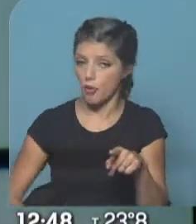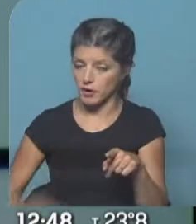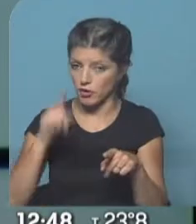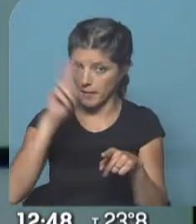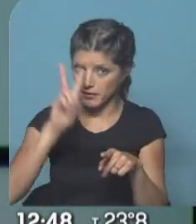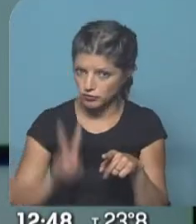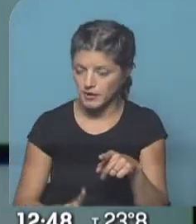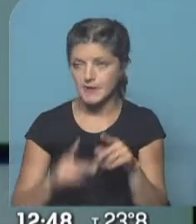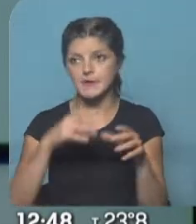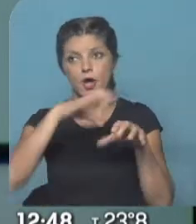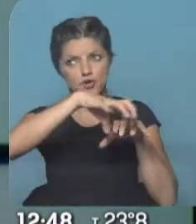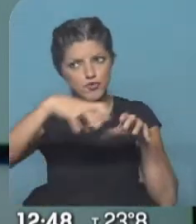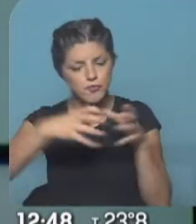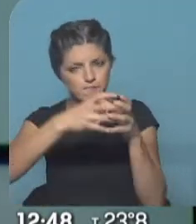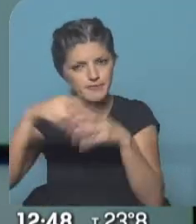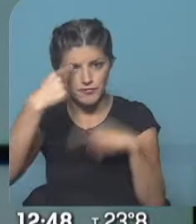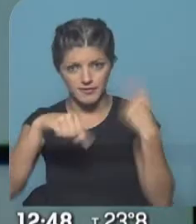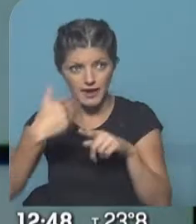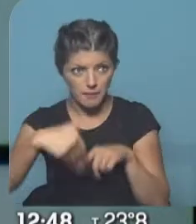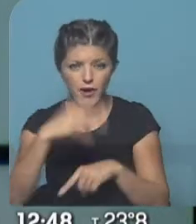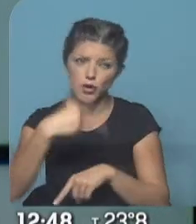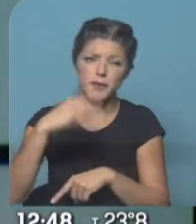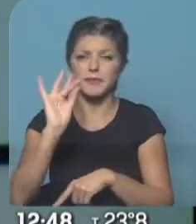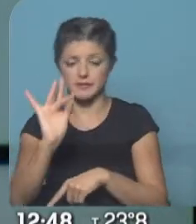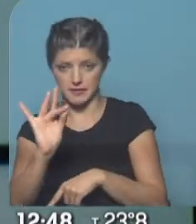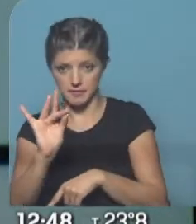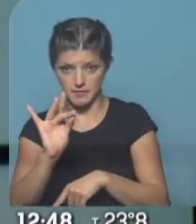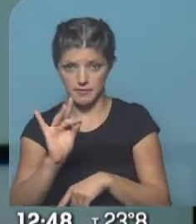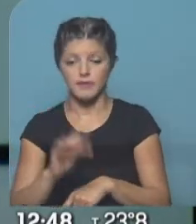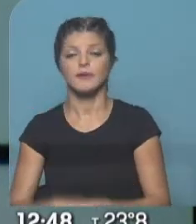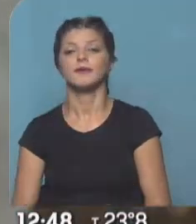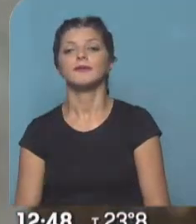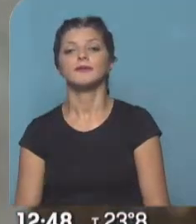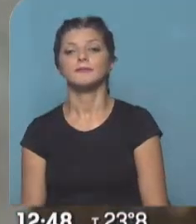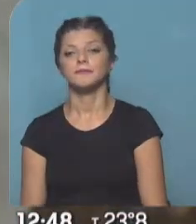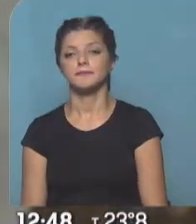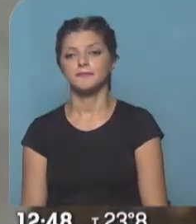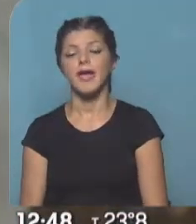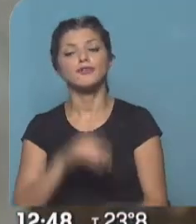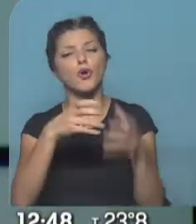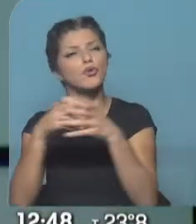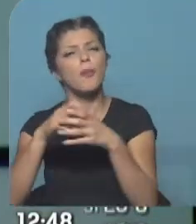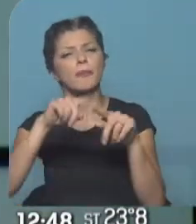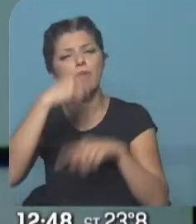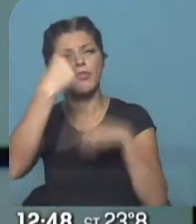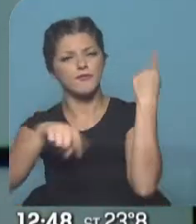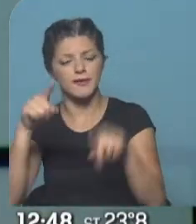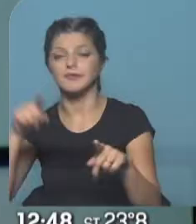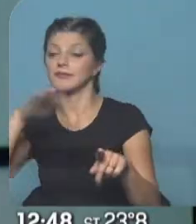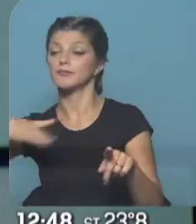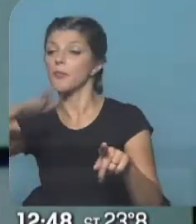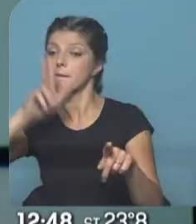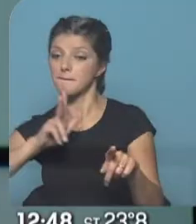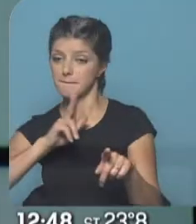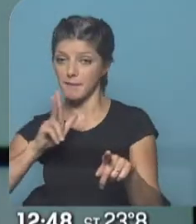las elecciones en noviembre, diciembre, el papado y la Cancillería Vaticana está